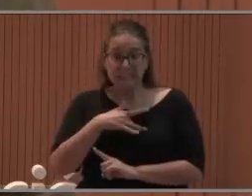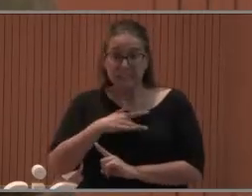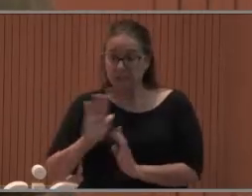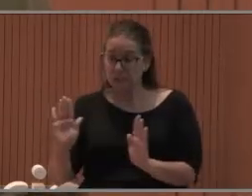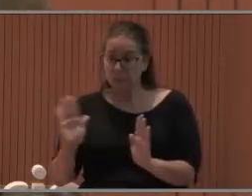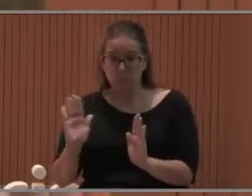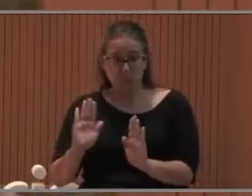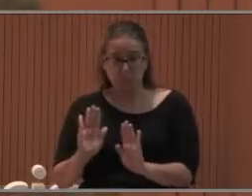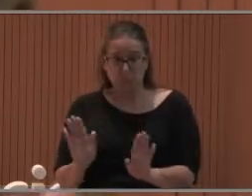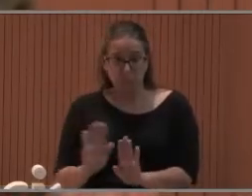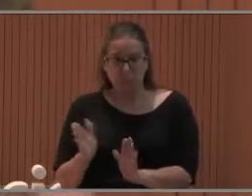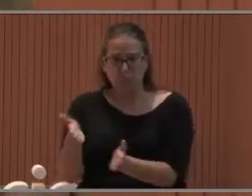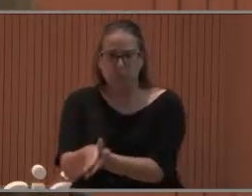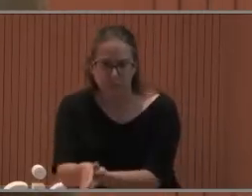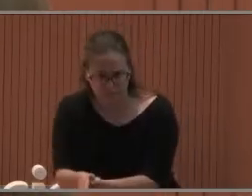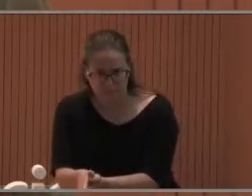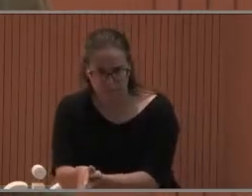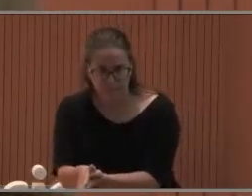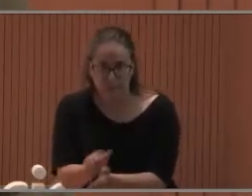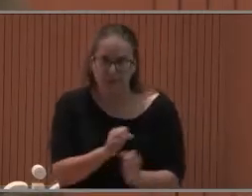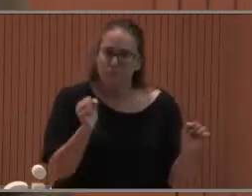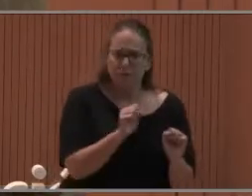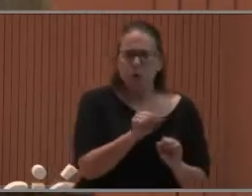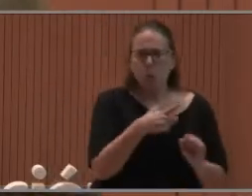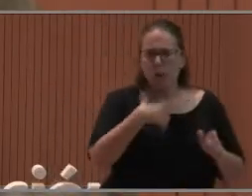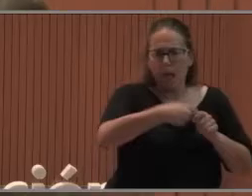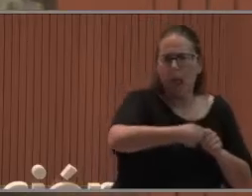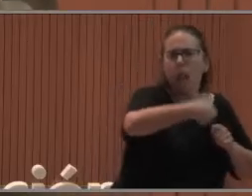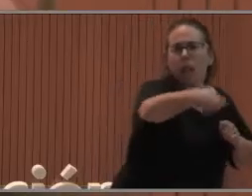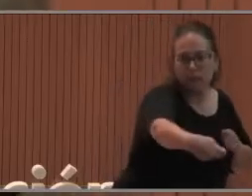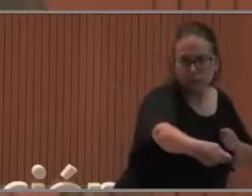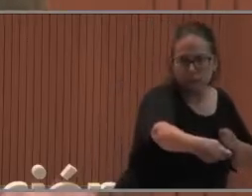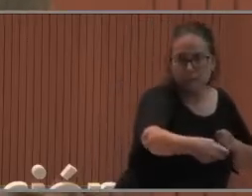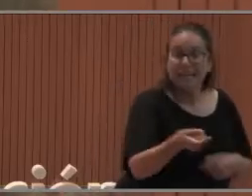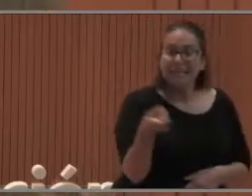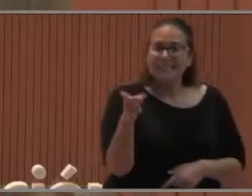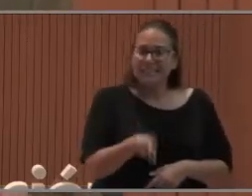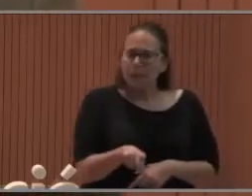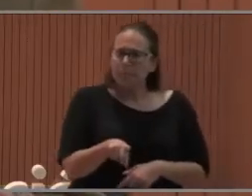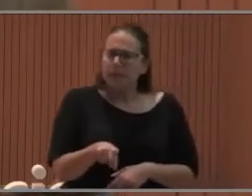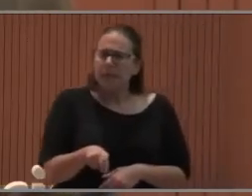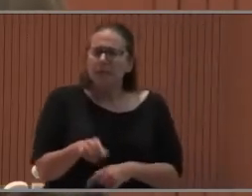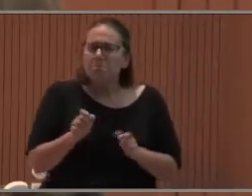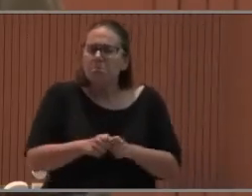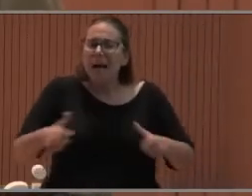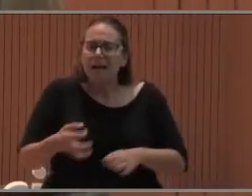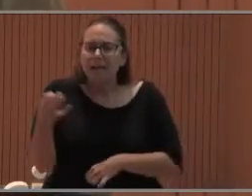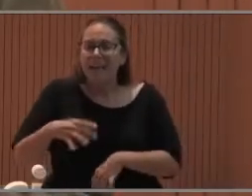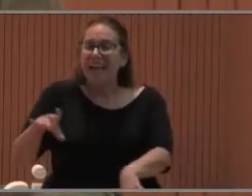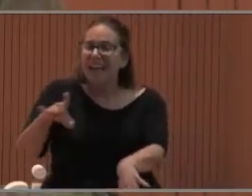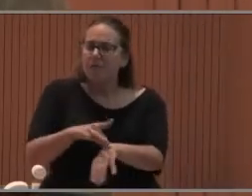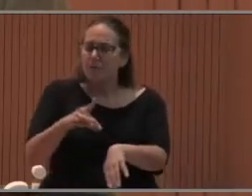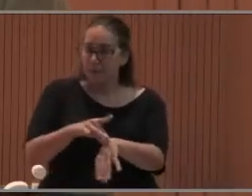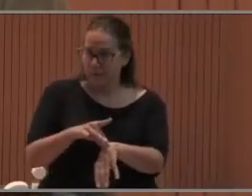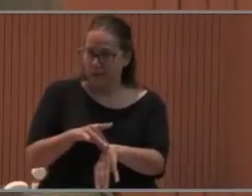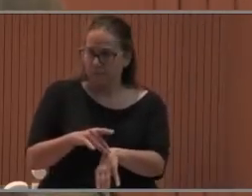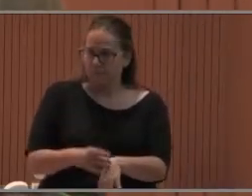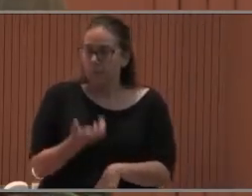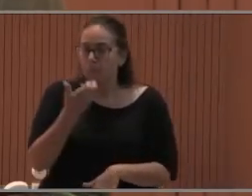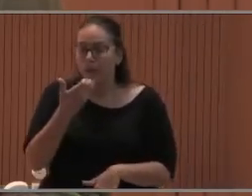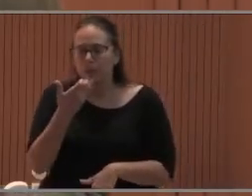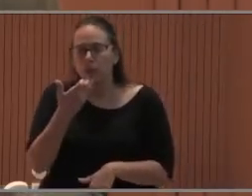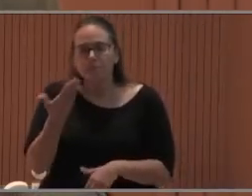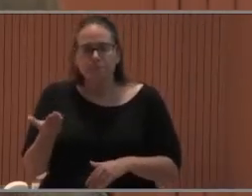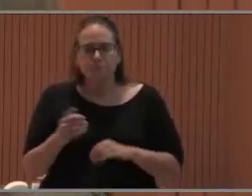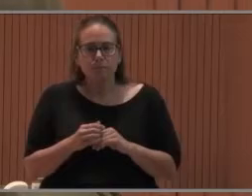para cosas de después. Y también incrementa morbilidades, enfermedad. Un hecho muy curioso es que